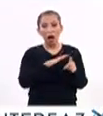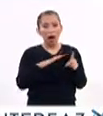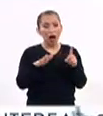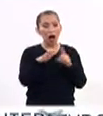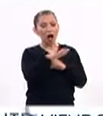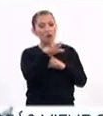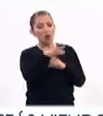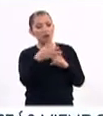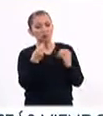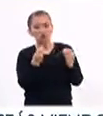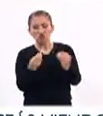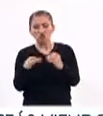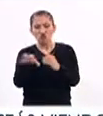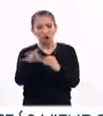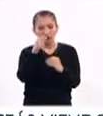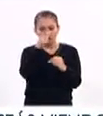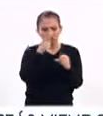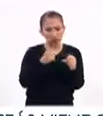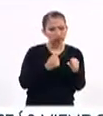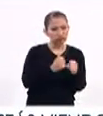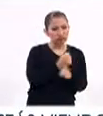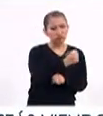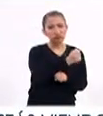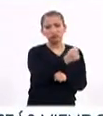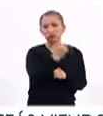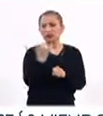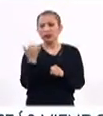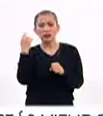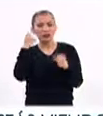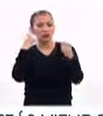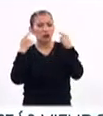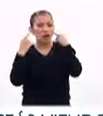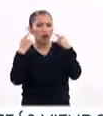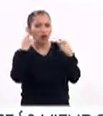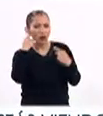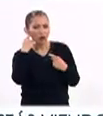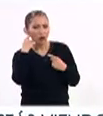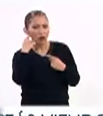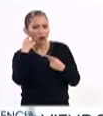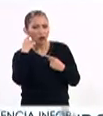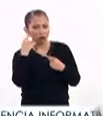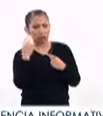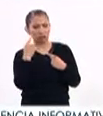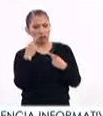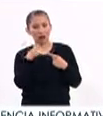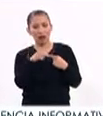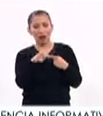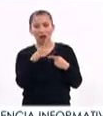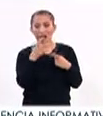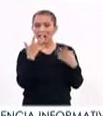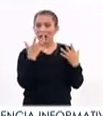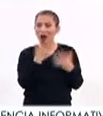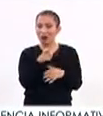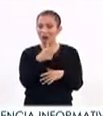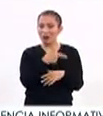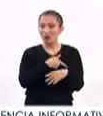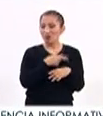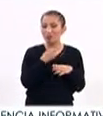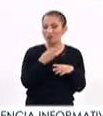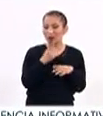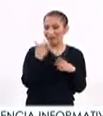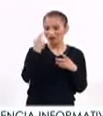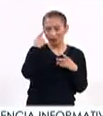que están llenas de violencia y sonoridades. Entonces dices, puta, eso no me gusta mucho, pero